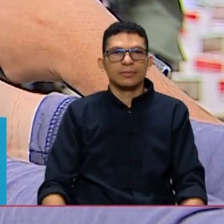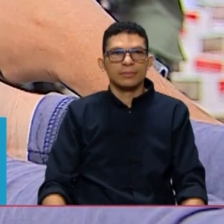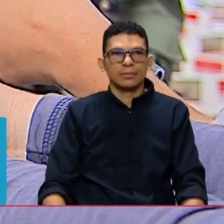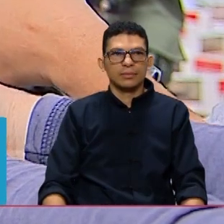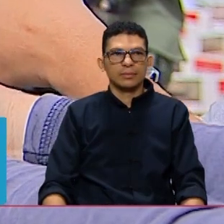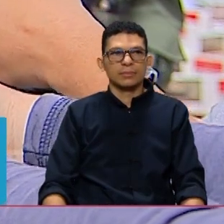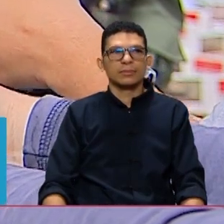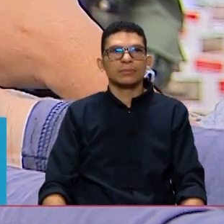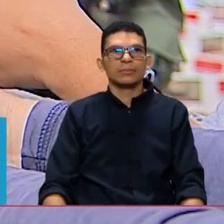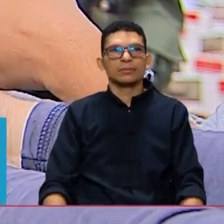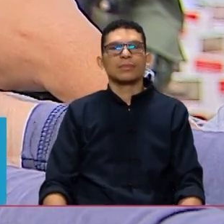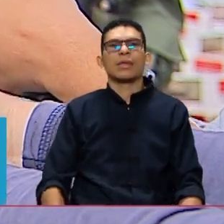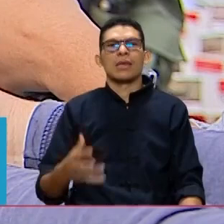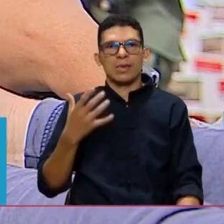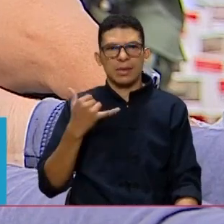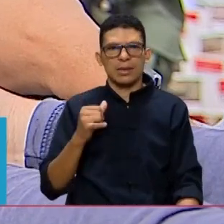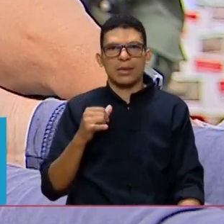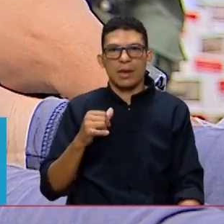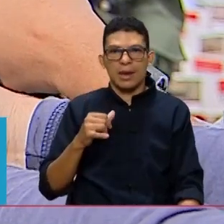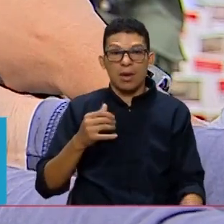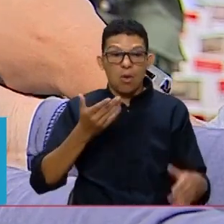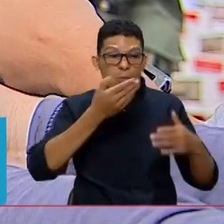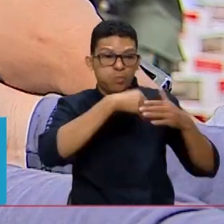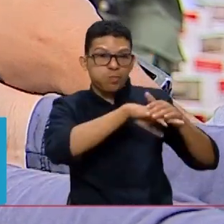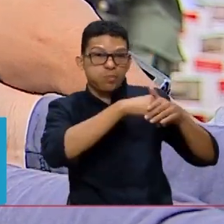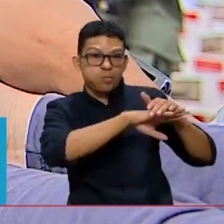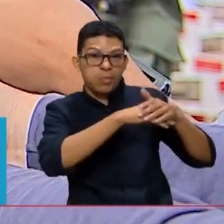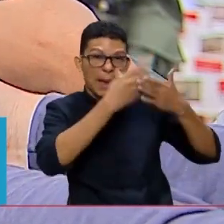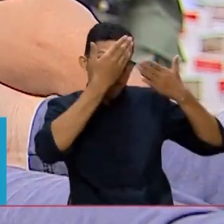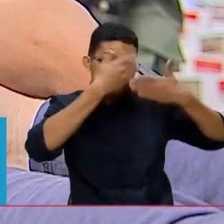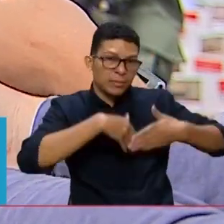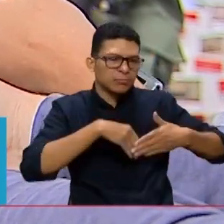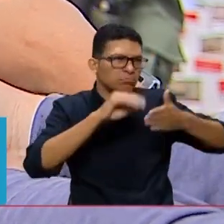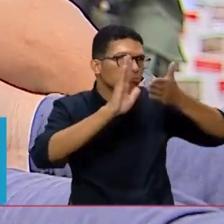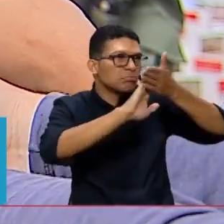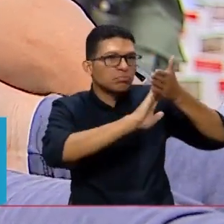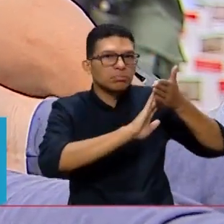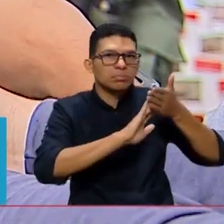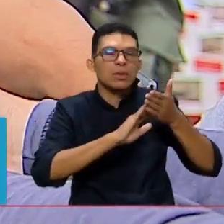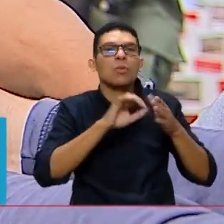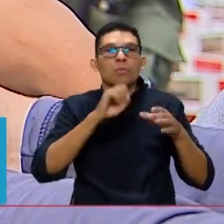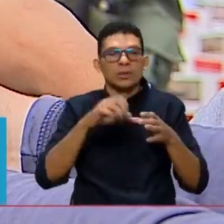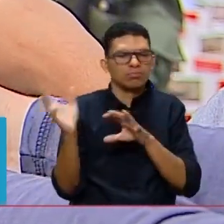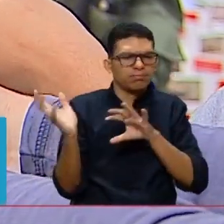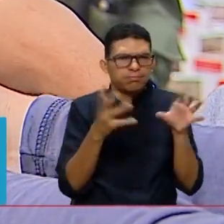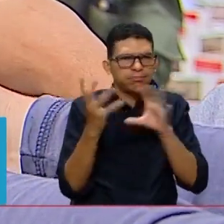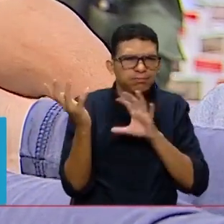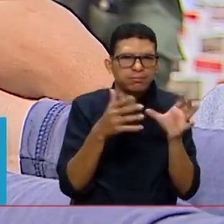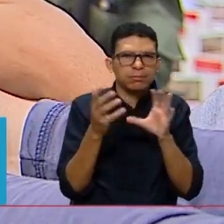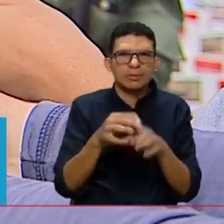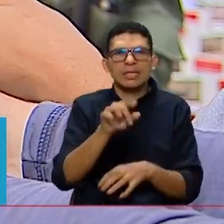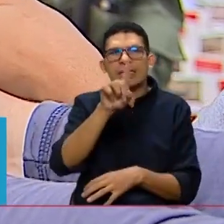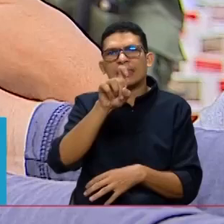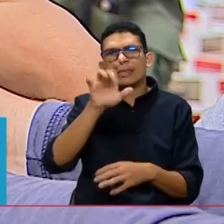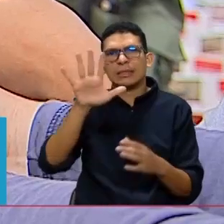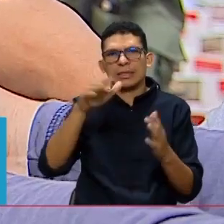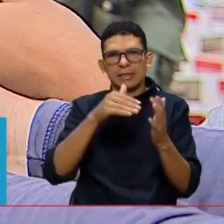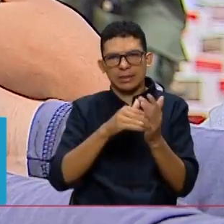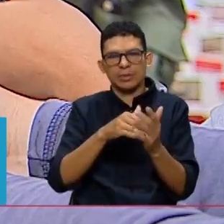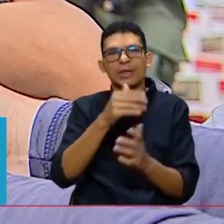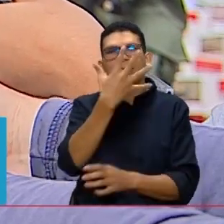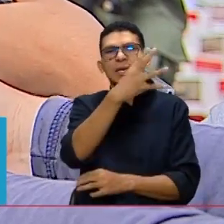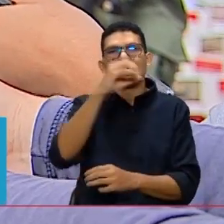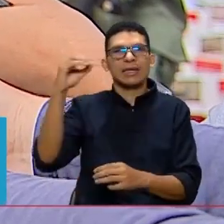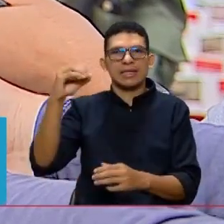Fueron desmanteladas una huelga clandestina que había sido acondicionada para el almacenamiento de por lo menos de